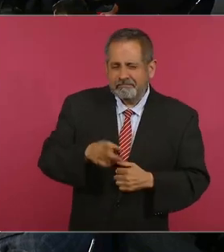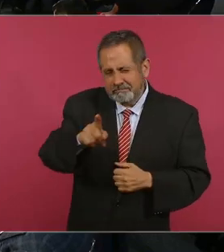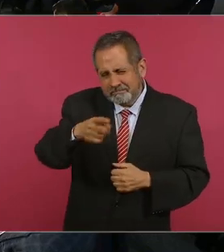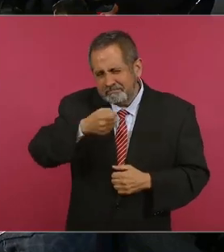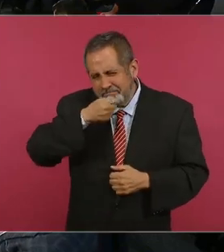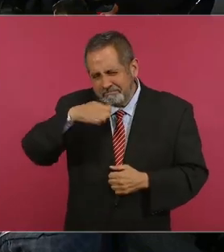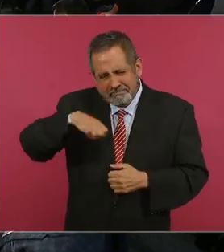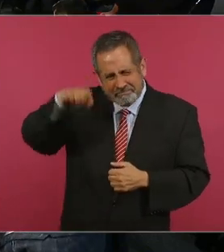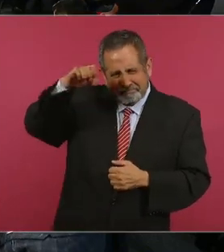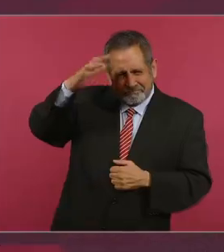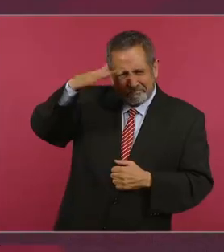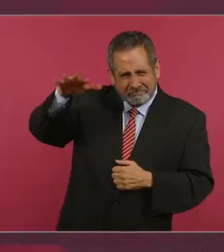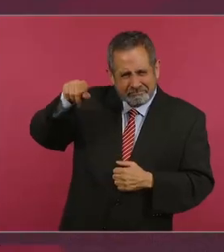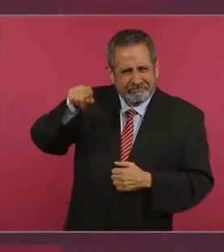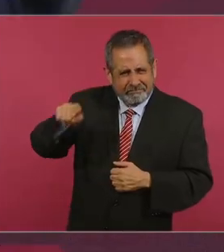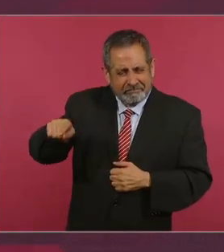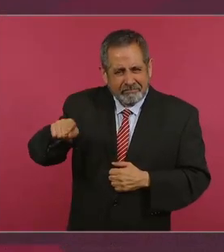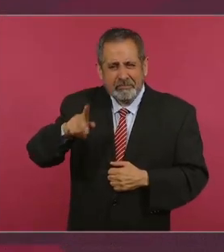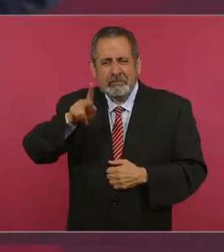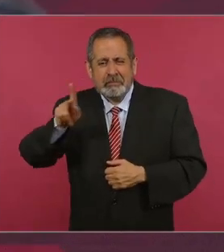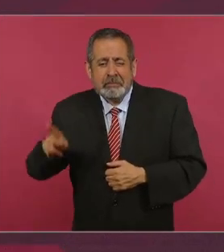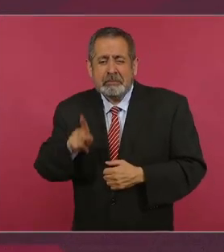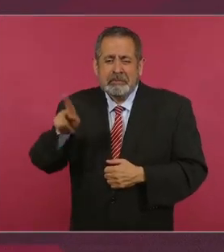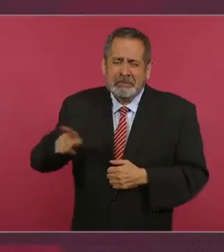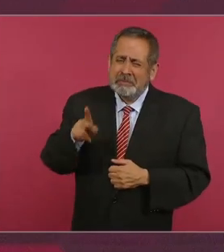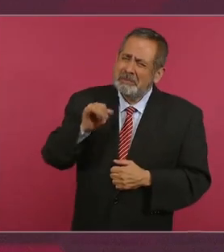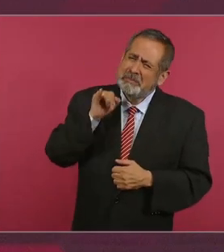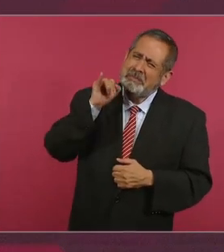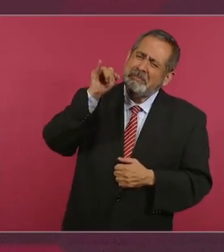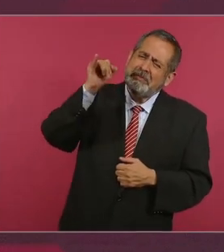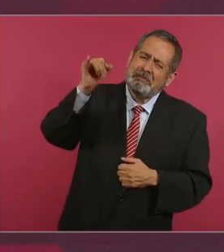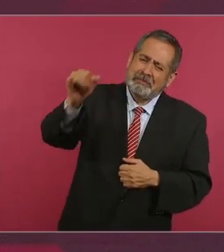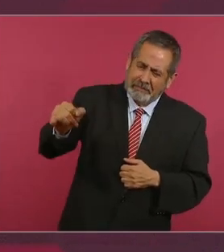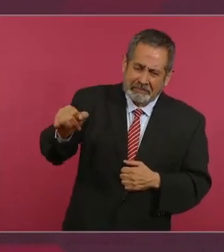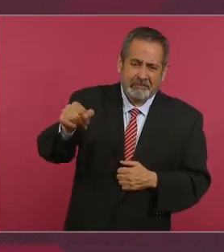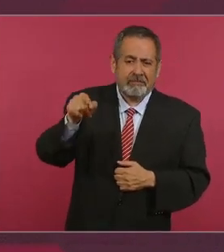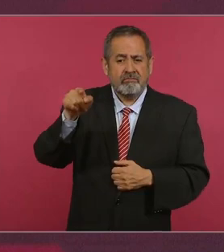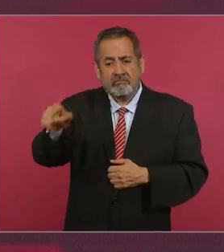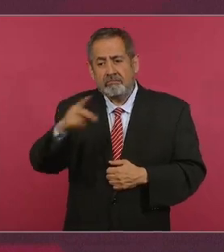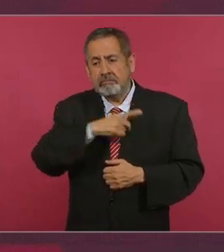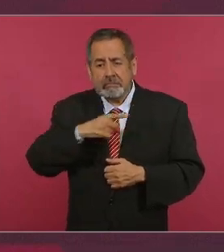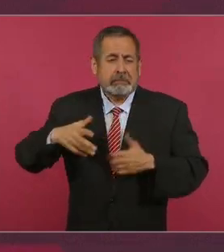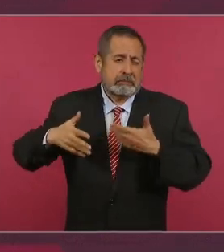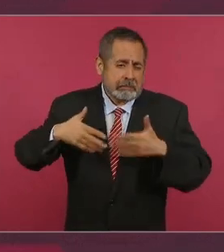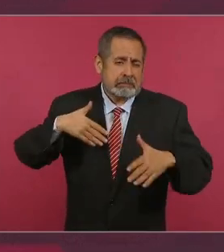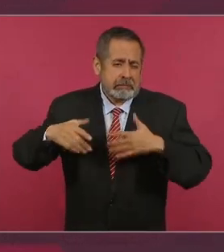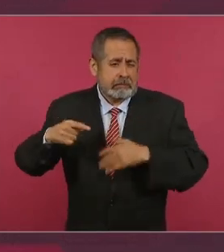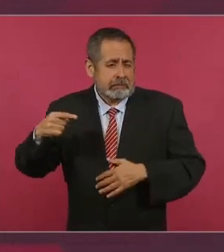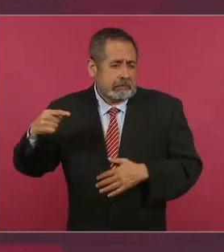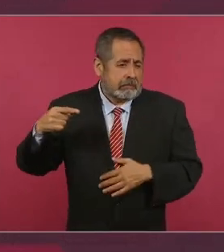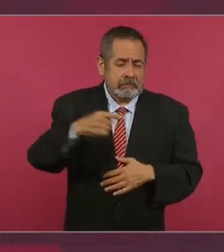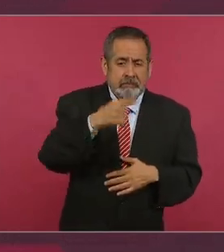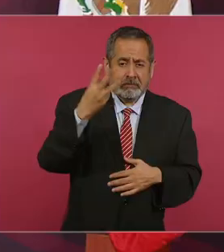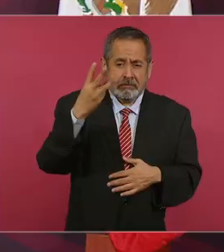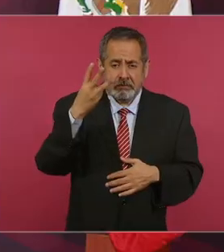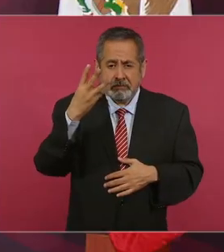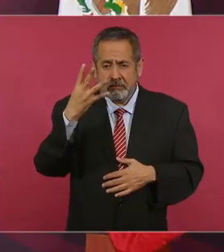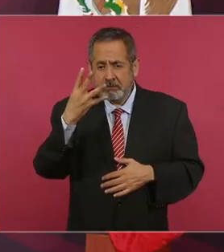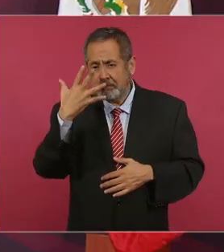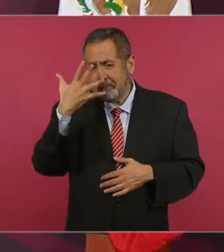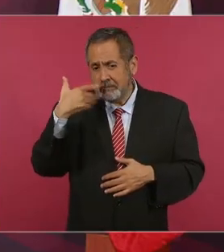mayor en un pueblo apartado, que tenía que ir 3 horas,